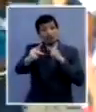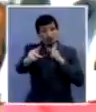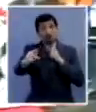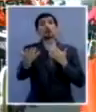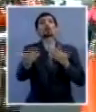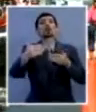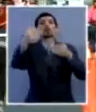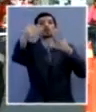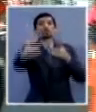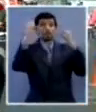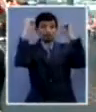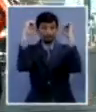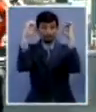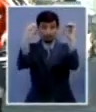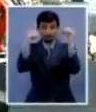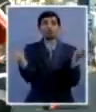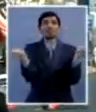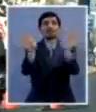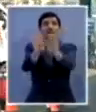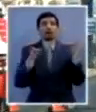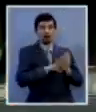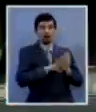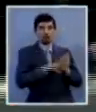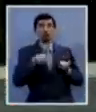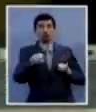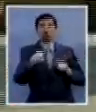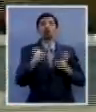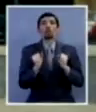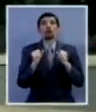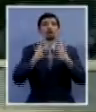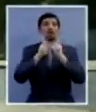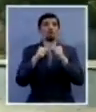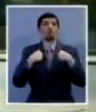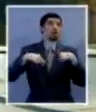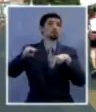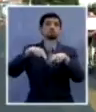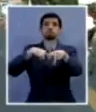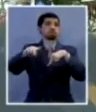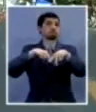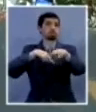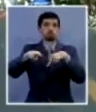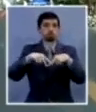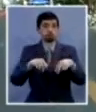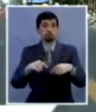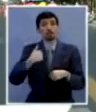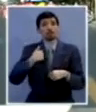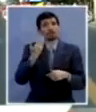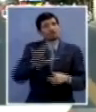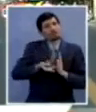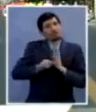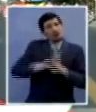cierran parcialmente para que la familia tenga un espacio de recreación. Excelente opción, porque yo que tengo artrosis en la